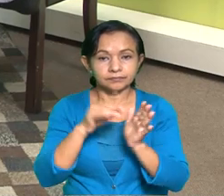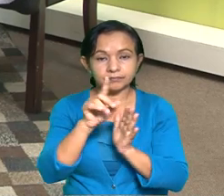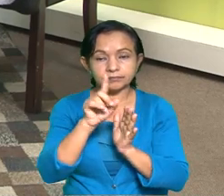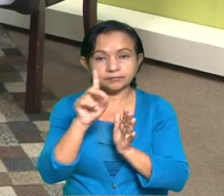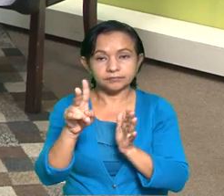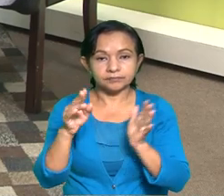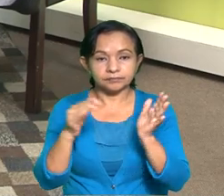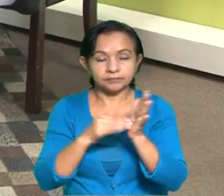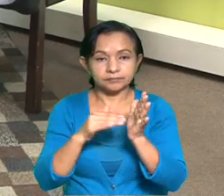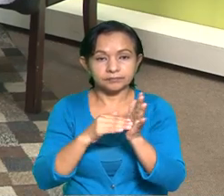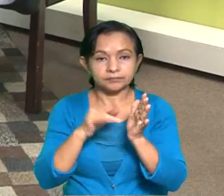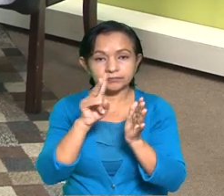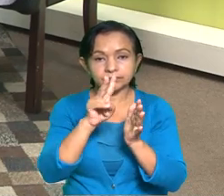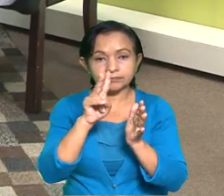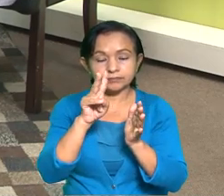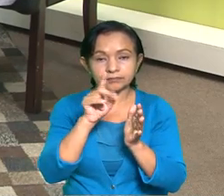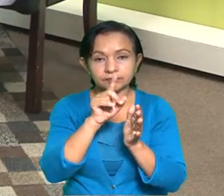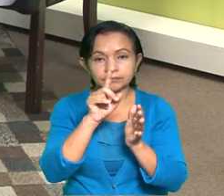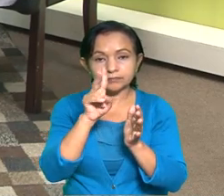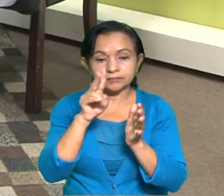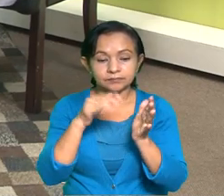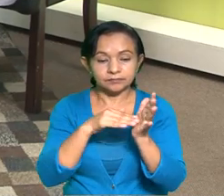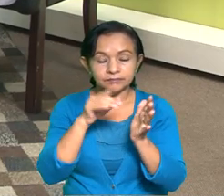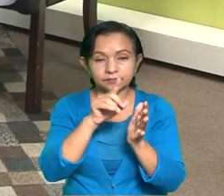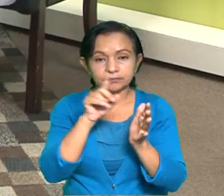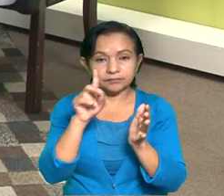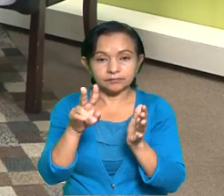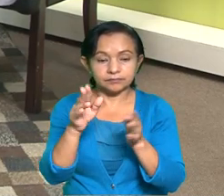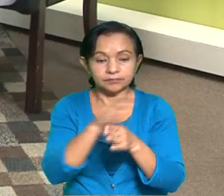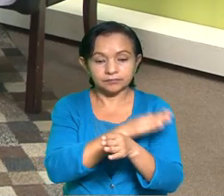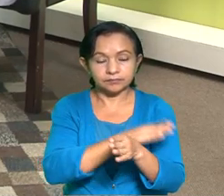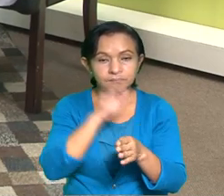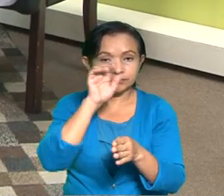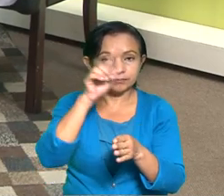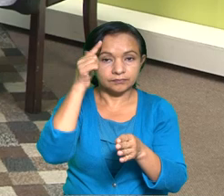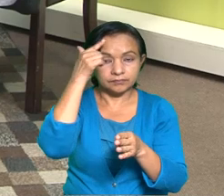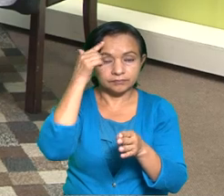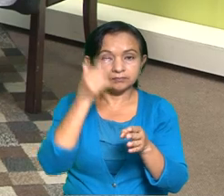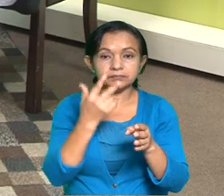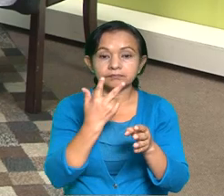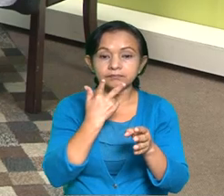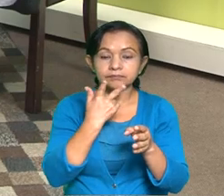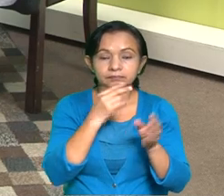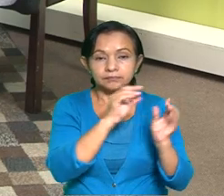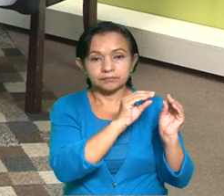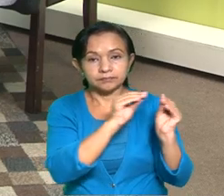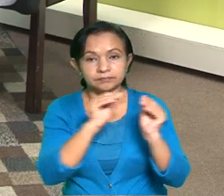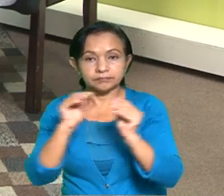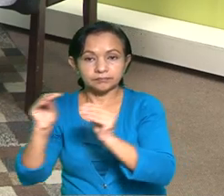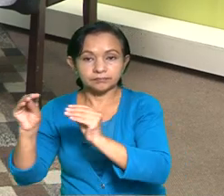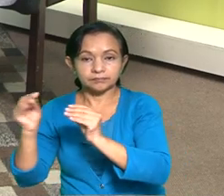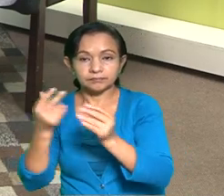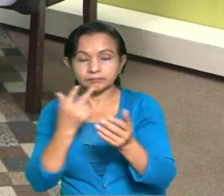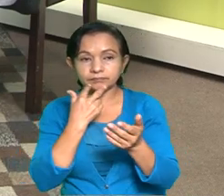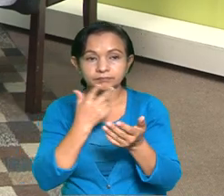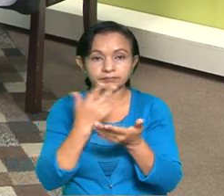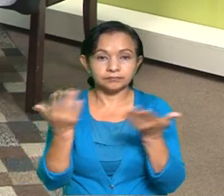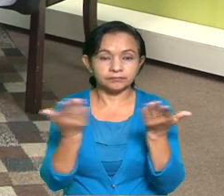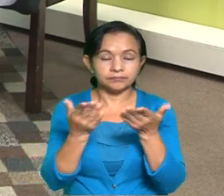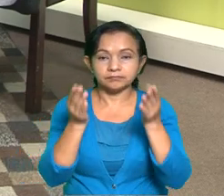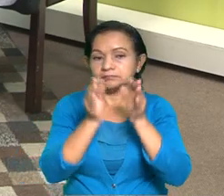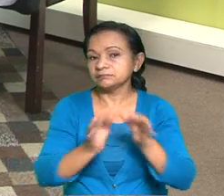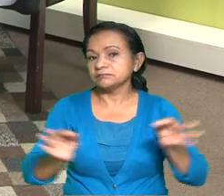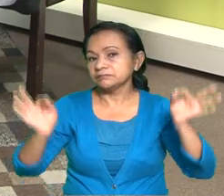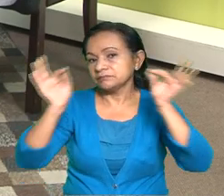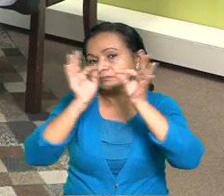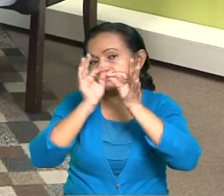¿verdad? Bueno, los gobiernos neoliberales que tuvieron desde el 90 como sí. que brillaron por su ausencia. Sí. No le dieron mucha